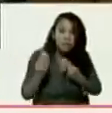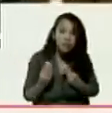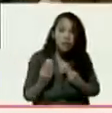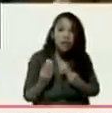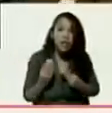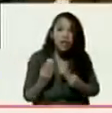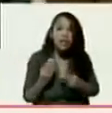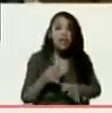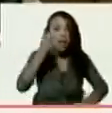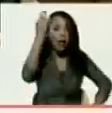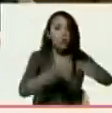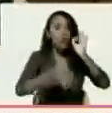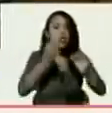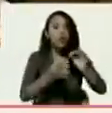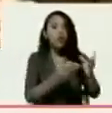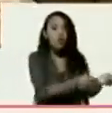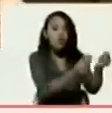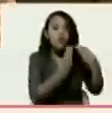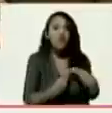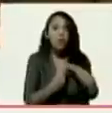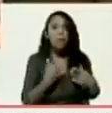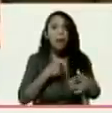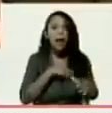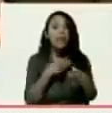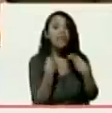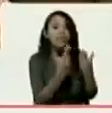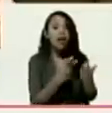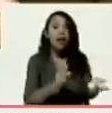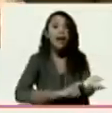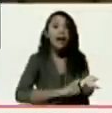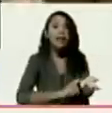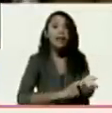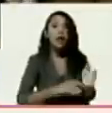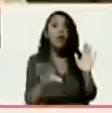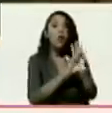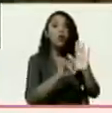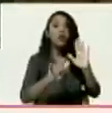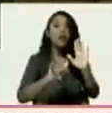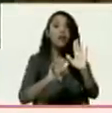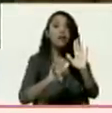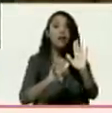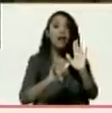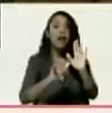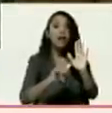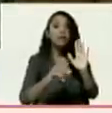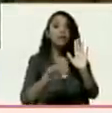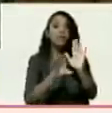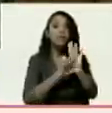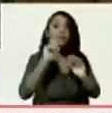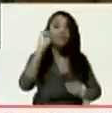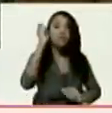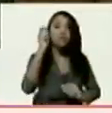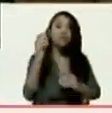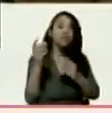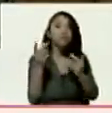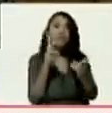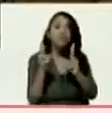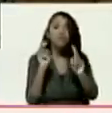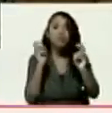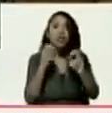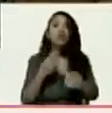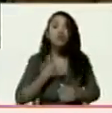desde el Ejecutivo nos hagan llegar para, llegar para darle carácter constituyente o constitucional, la